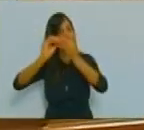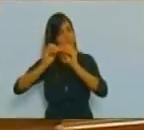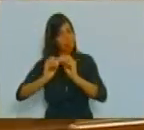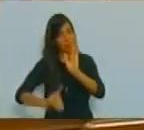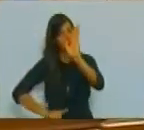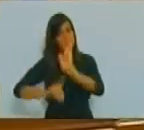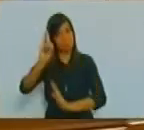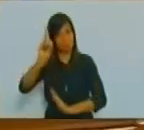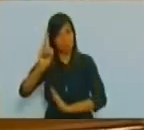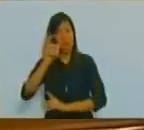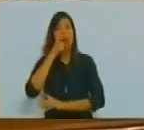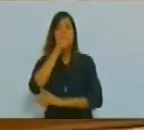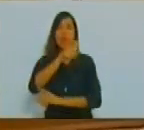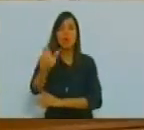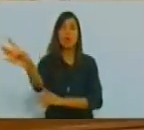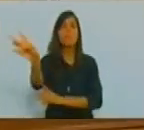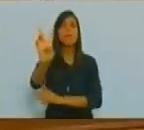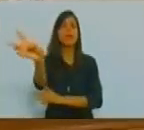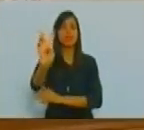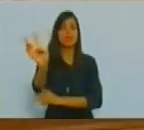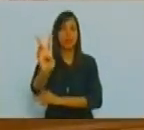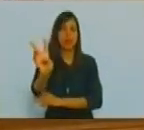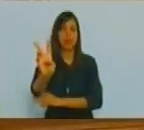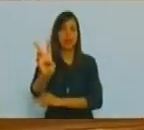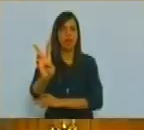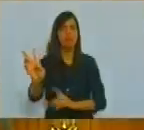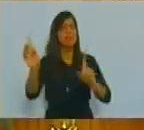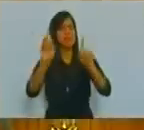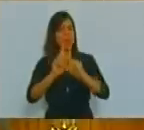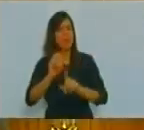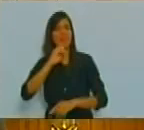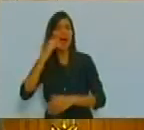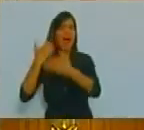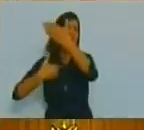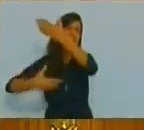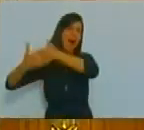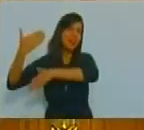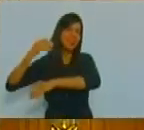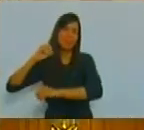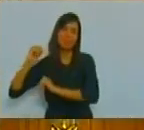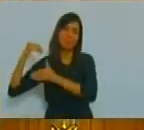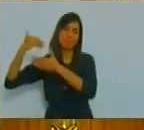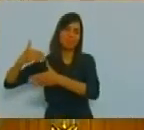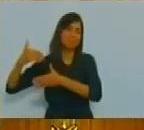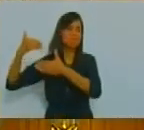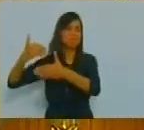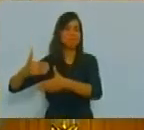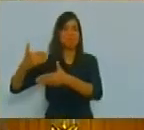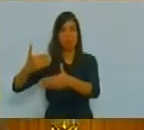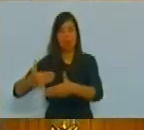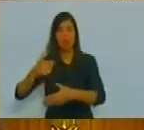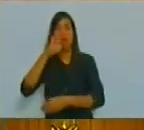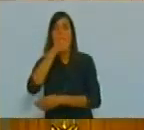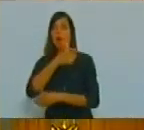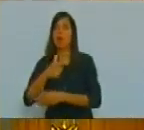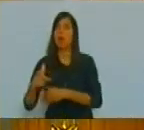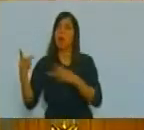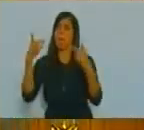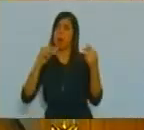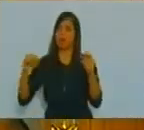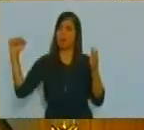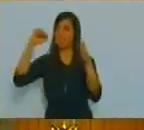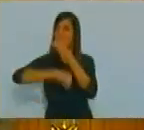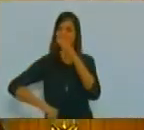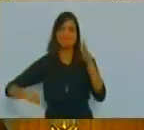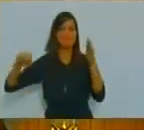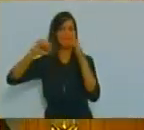venezolano como lo ha hecho a lo largo de la historia batallando no nos han regalado nada desde